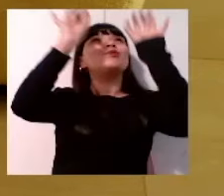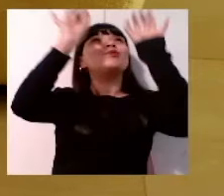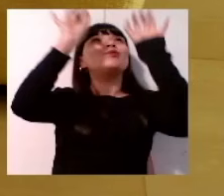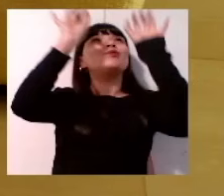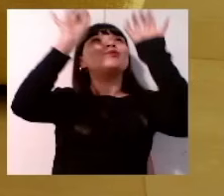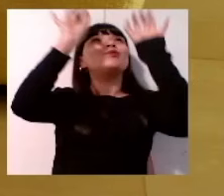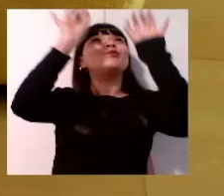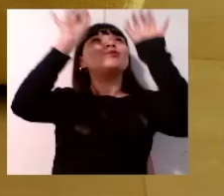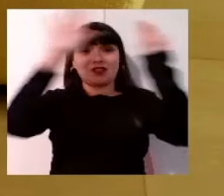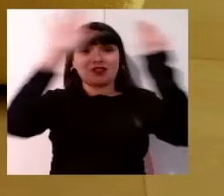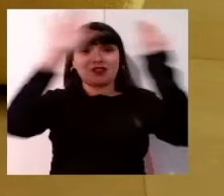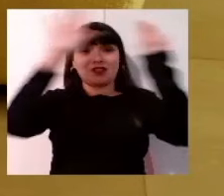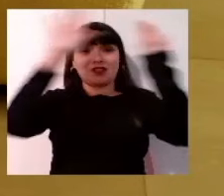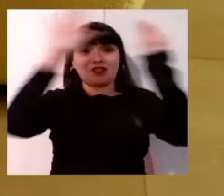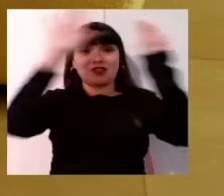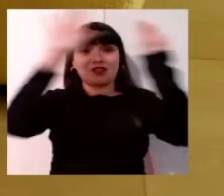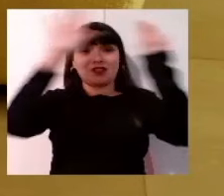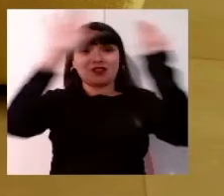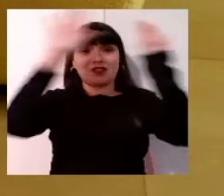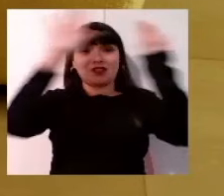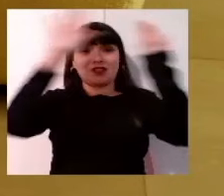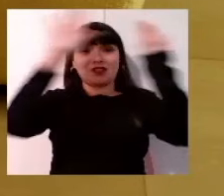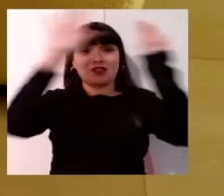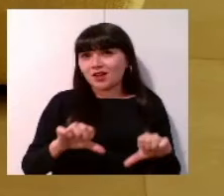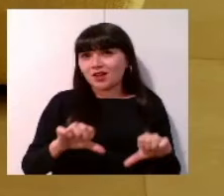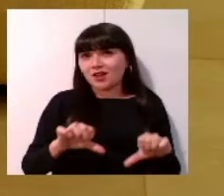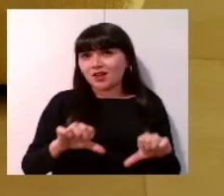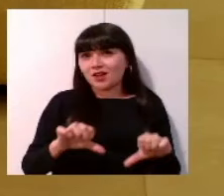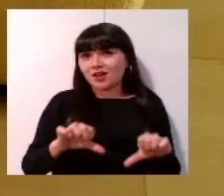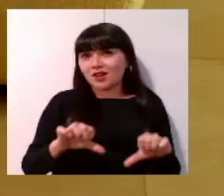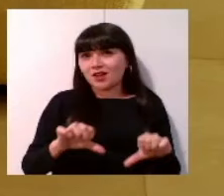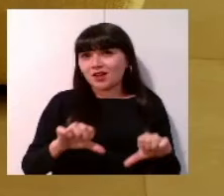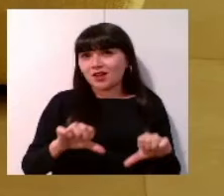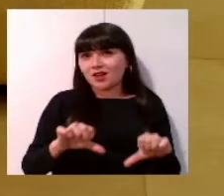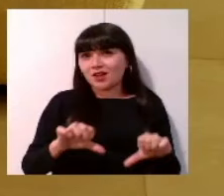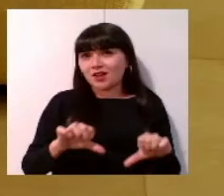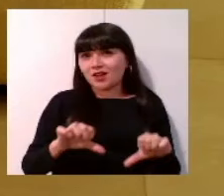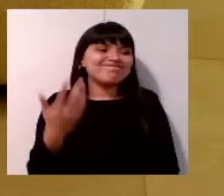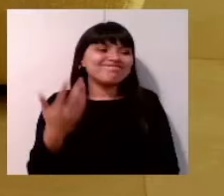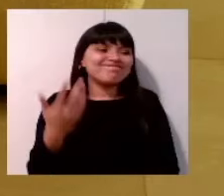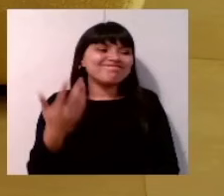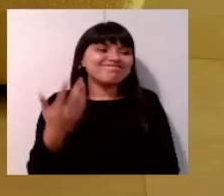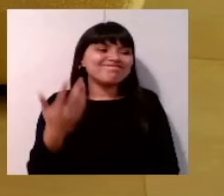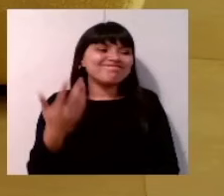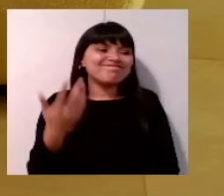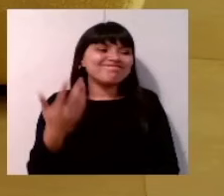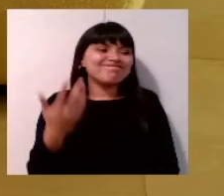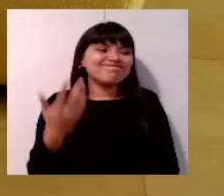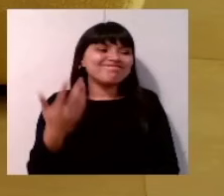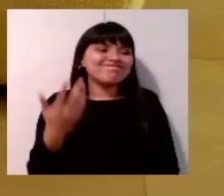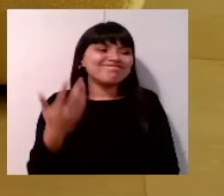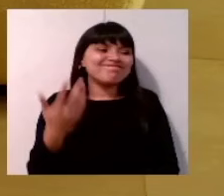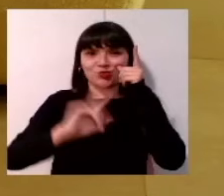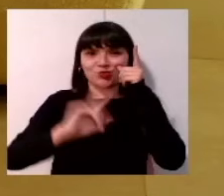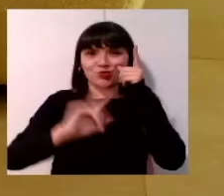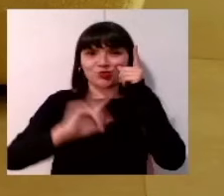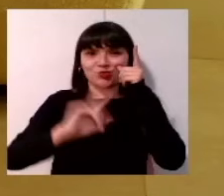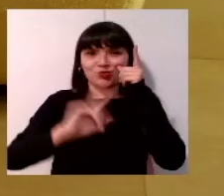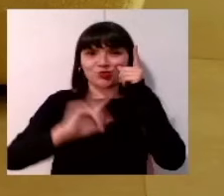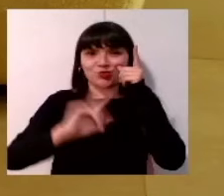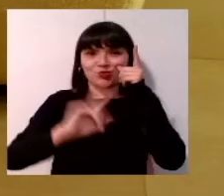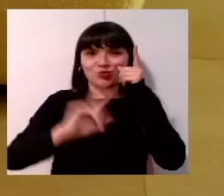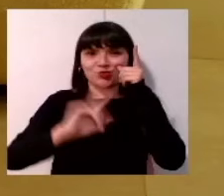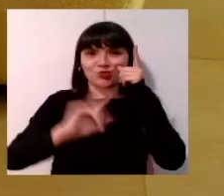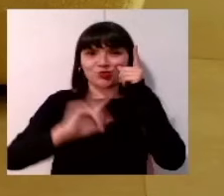bueno eso? Sí. ¿Es distractor? No, para nada, porque eso no es una luz azul. ¿ya? Y eso los ayuda muchas veces a sentirse